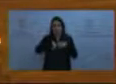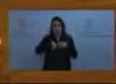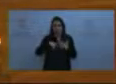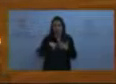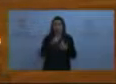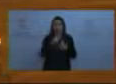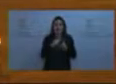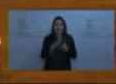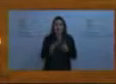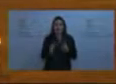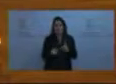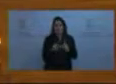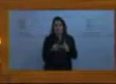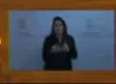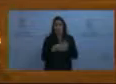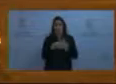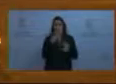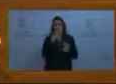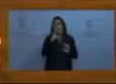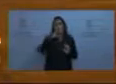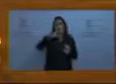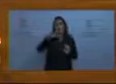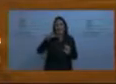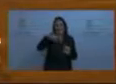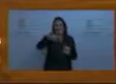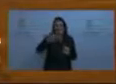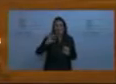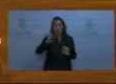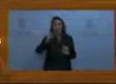trigo y derivados, ¿no? Y el centeno, como decía, la cebada,